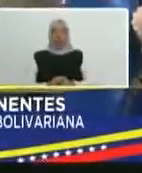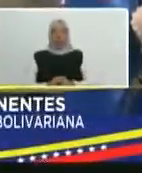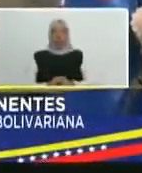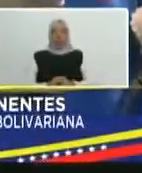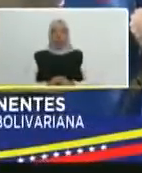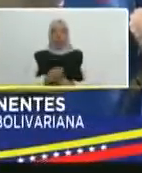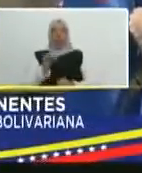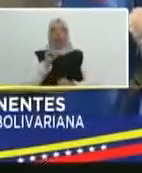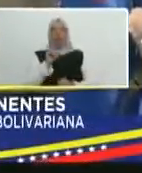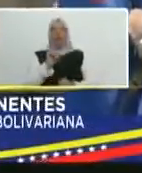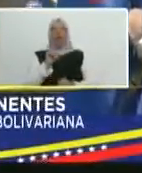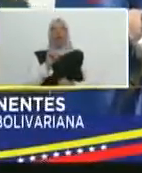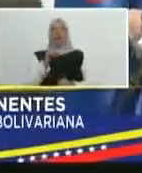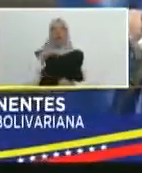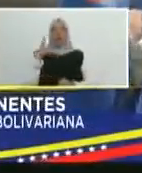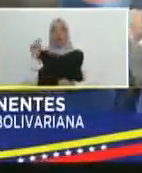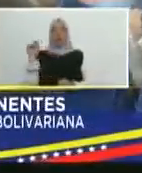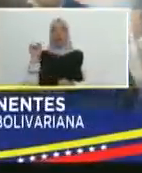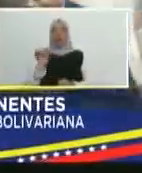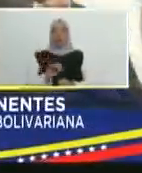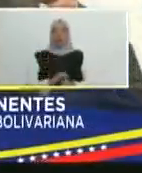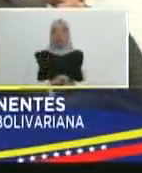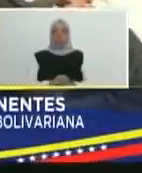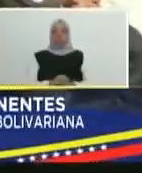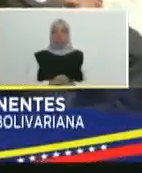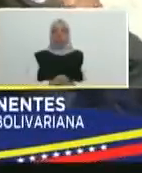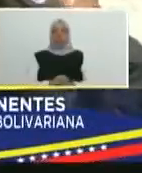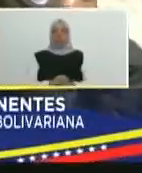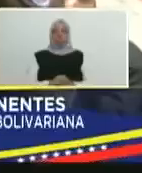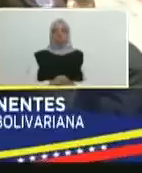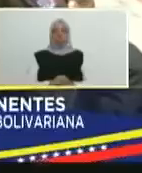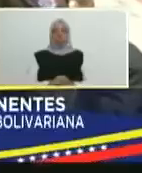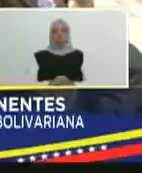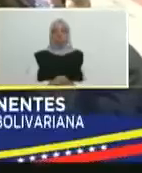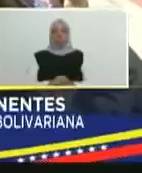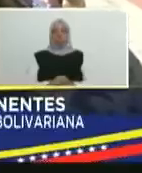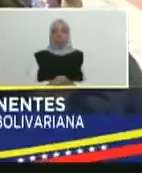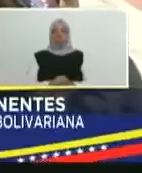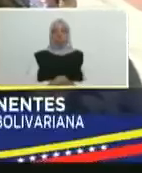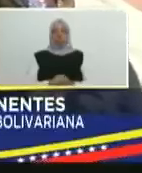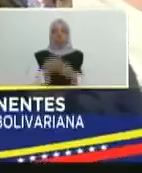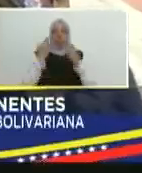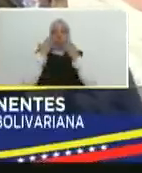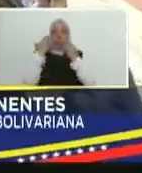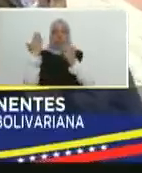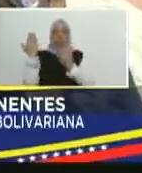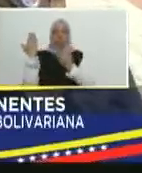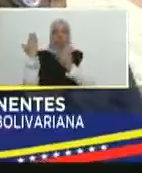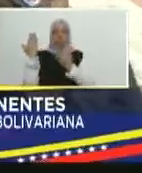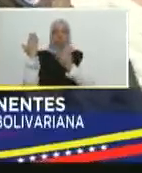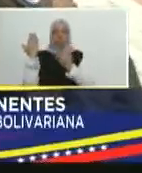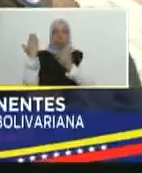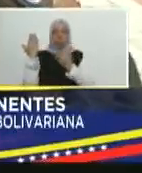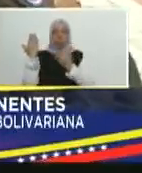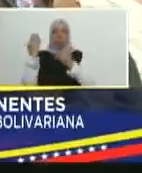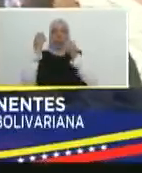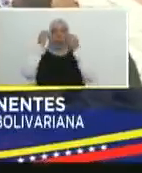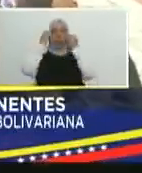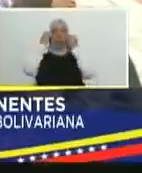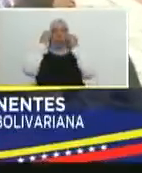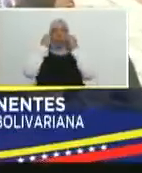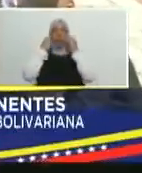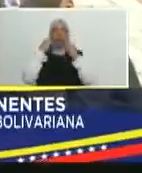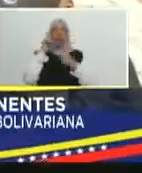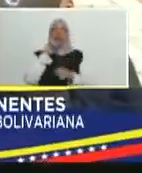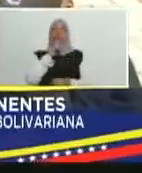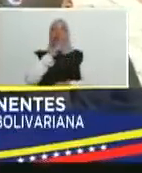Alaís Kir. Por el componente Ejército Bolivariano se entrega el ciudadano mayor general Félix Osorio Guzmán al ciudadano mayor general José Antonio